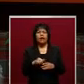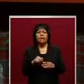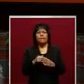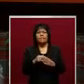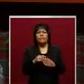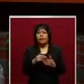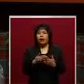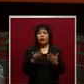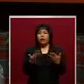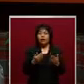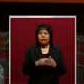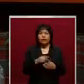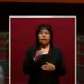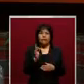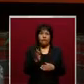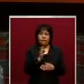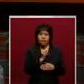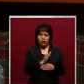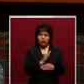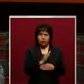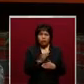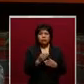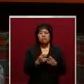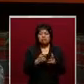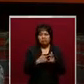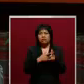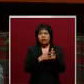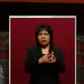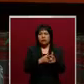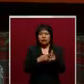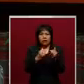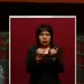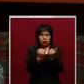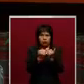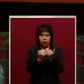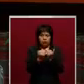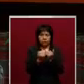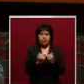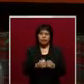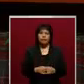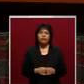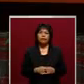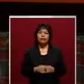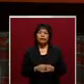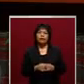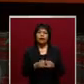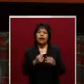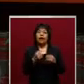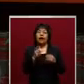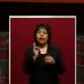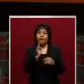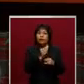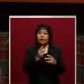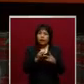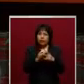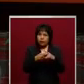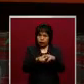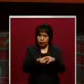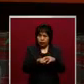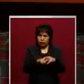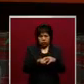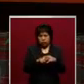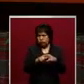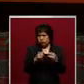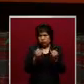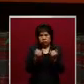bien, esa fecha se mantiene. La fecha de inicio hasta este momento se